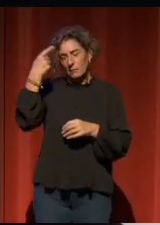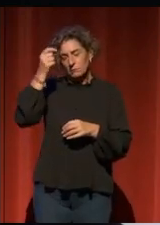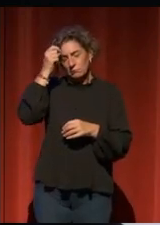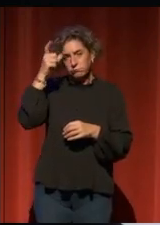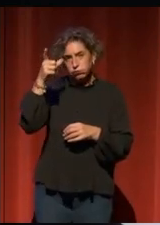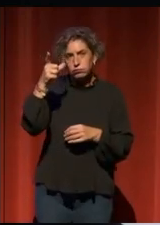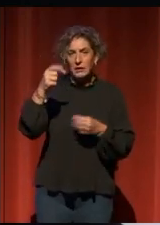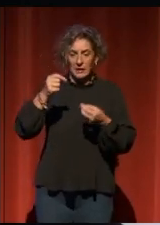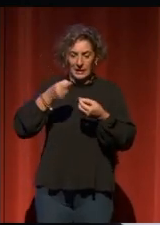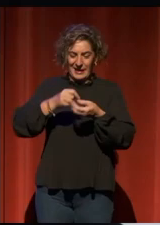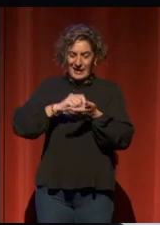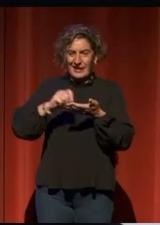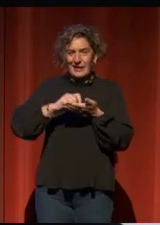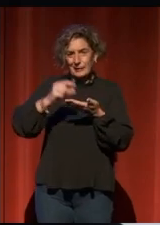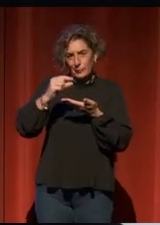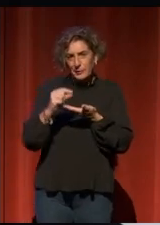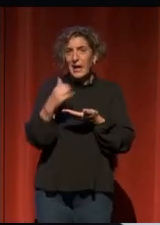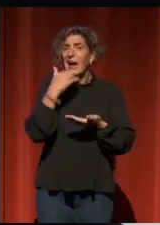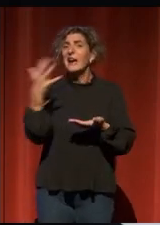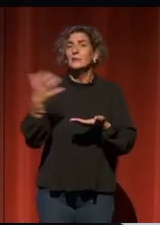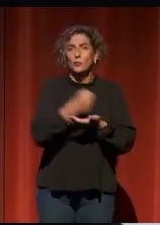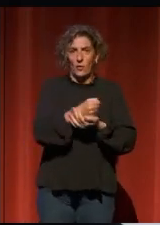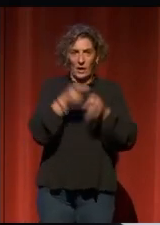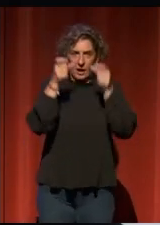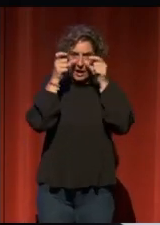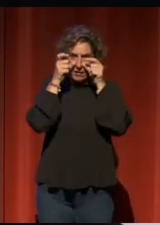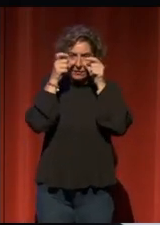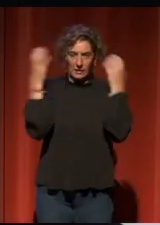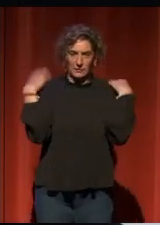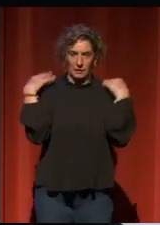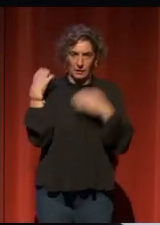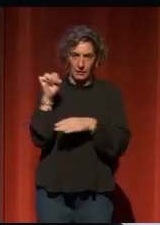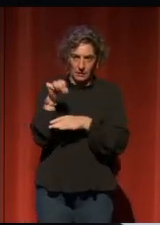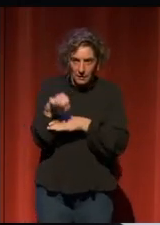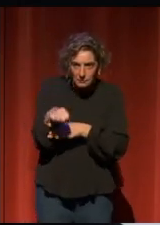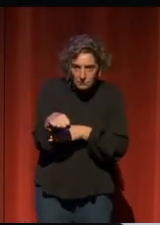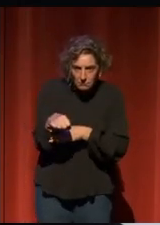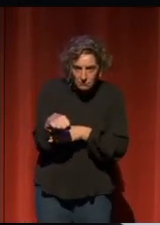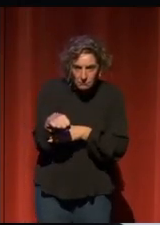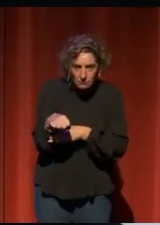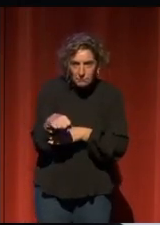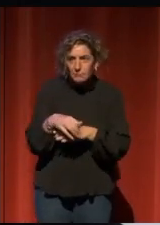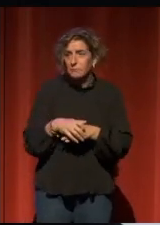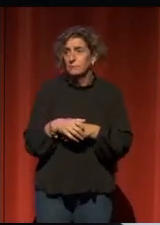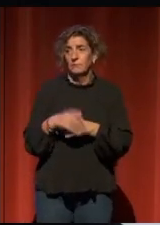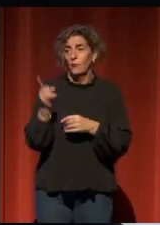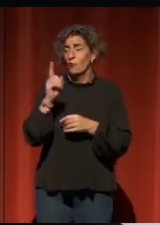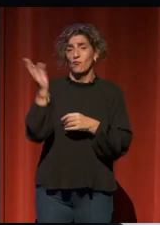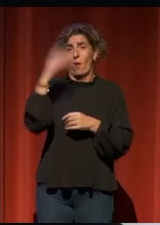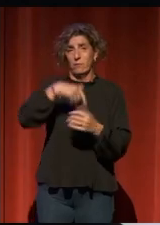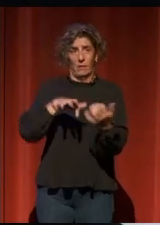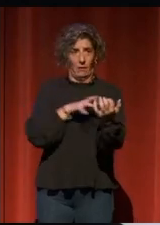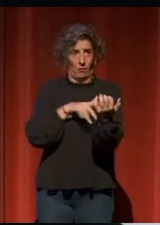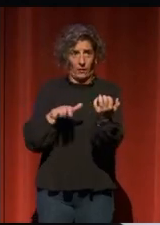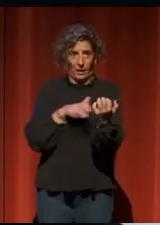todas con gafas, cargadas de espaldas. No habían llegado los ordenadores,